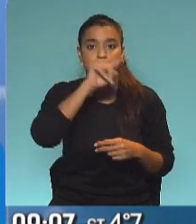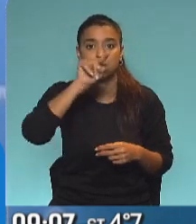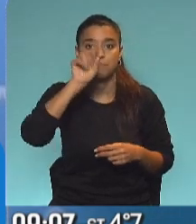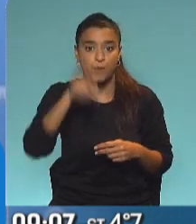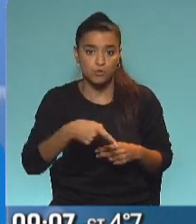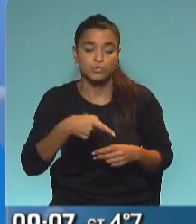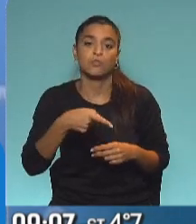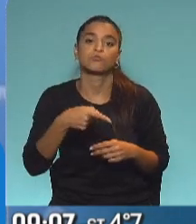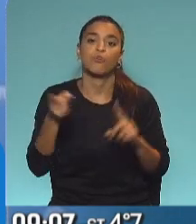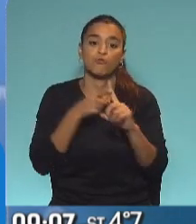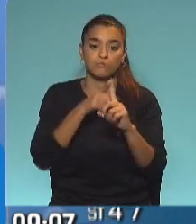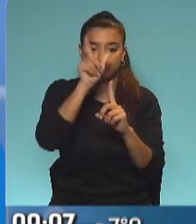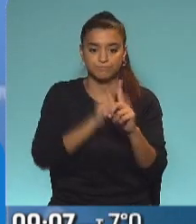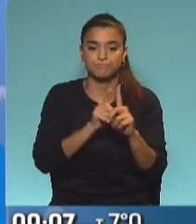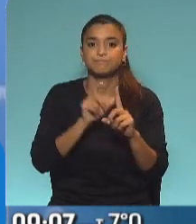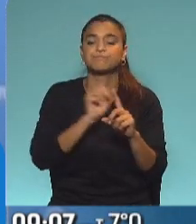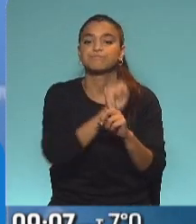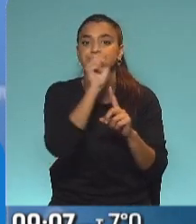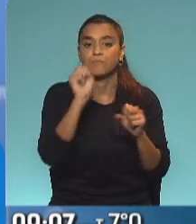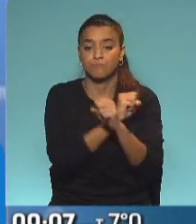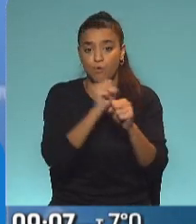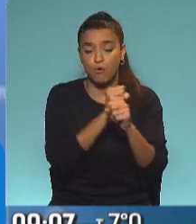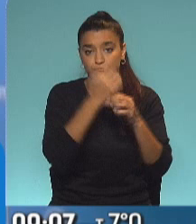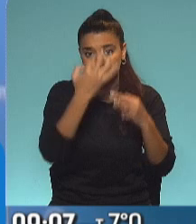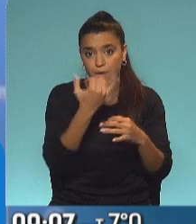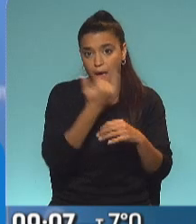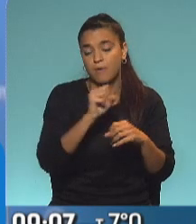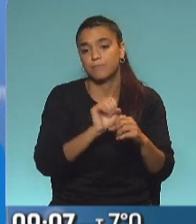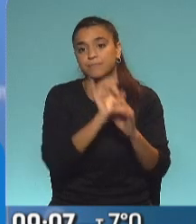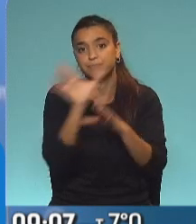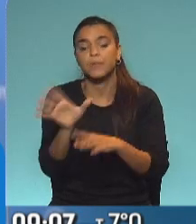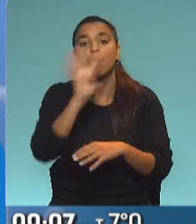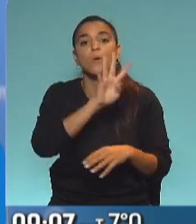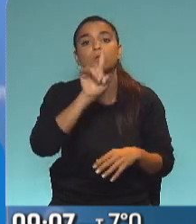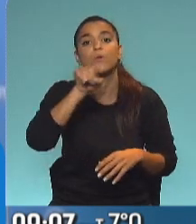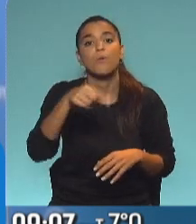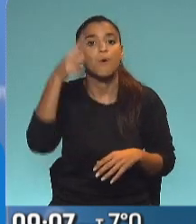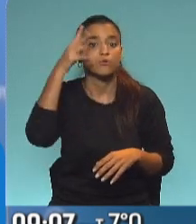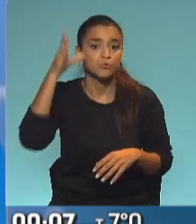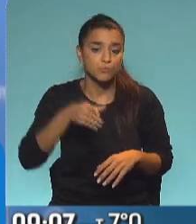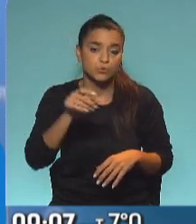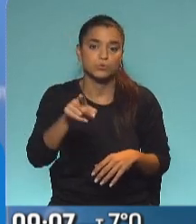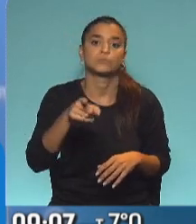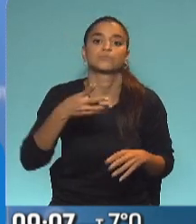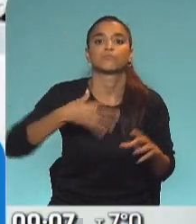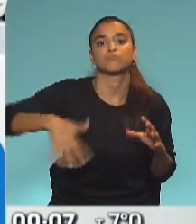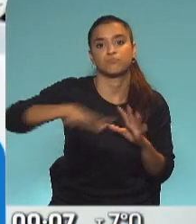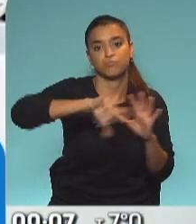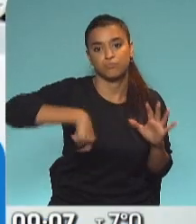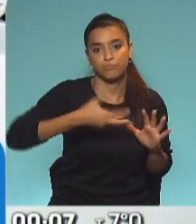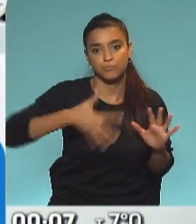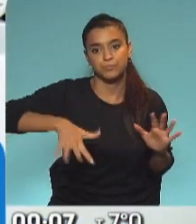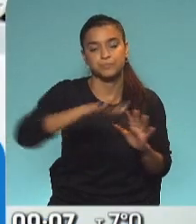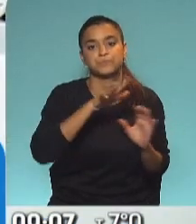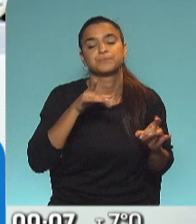37% un contacto estrecho con un caso confirmado de coronavirus y el 41,8% es de transmisión comunitaria.